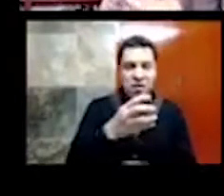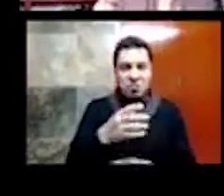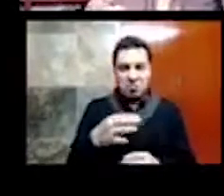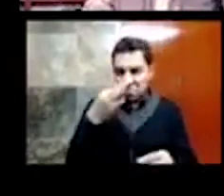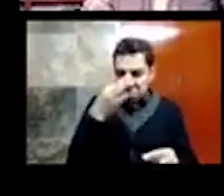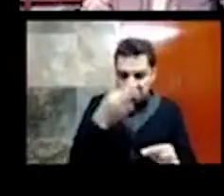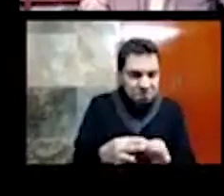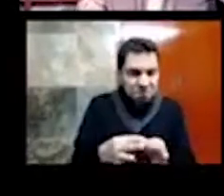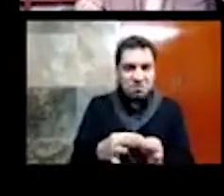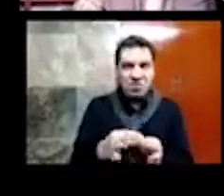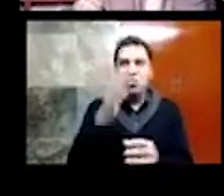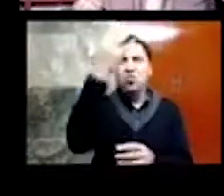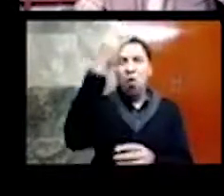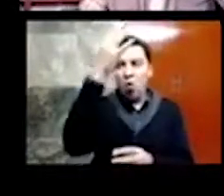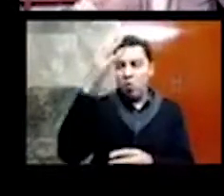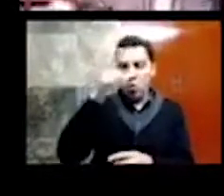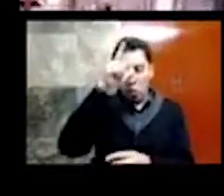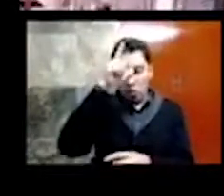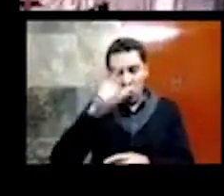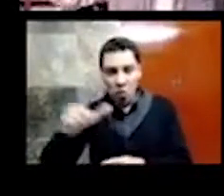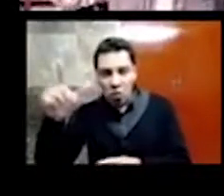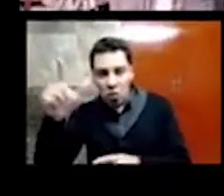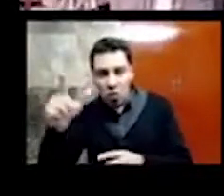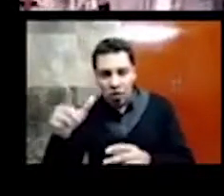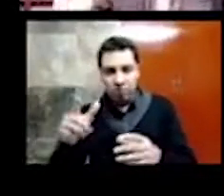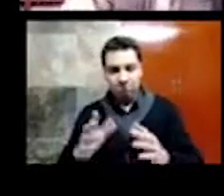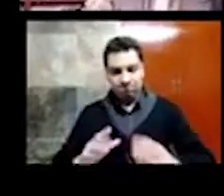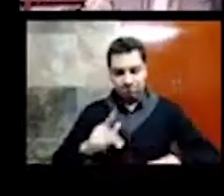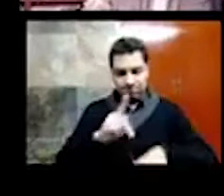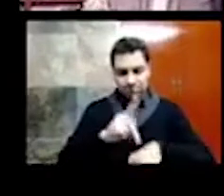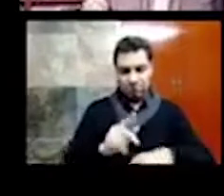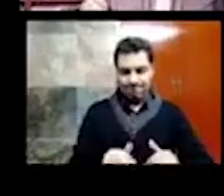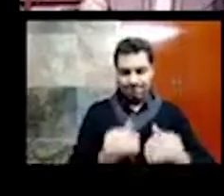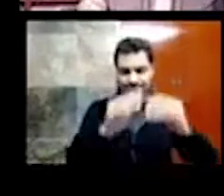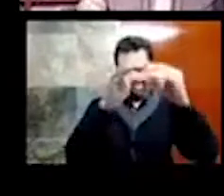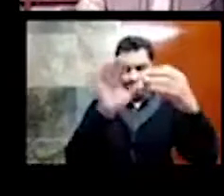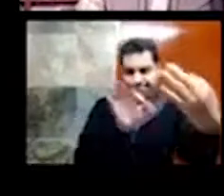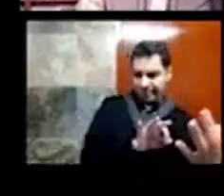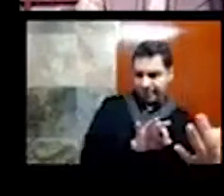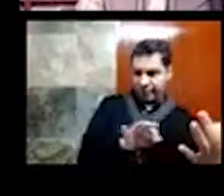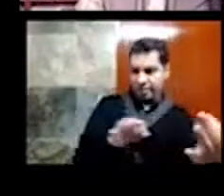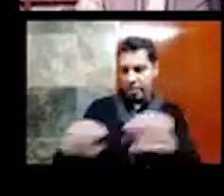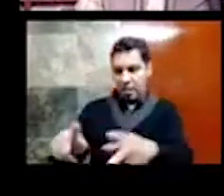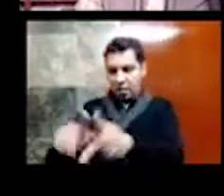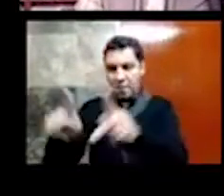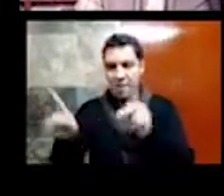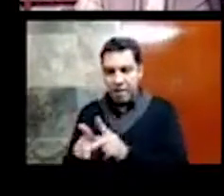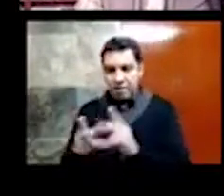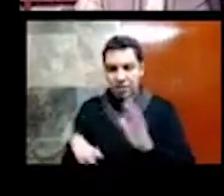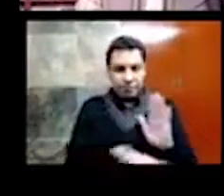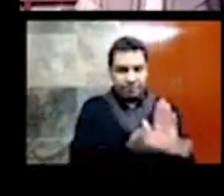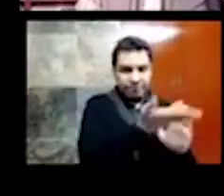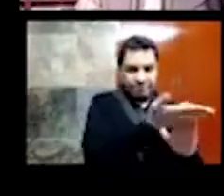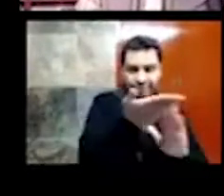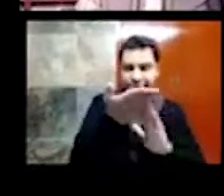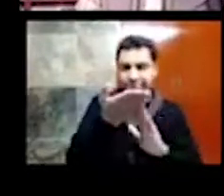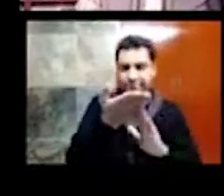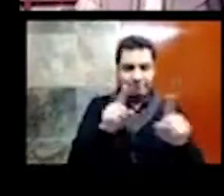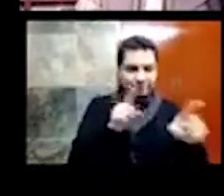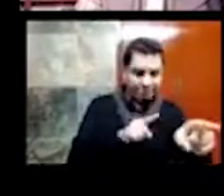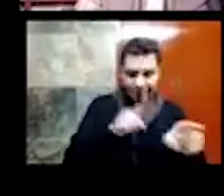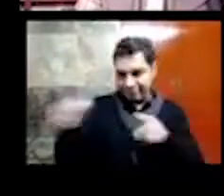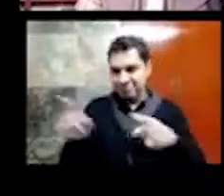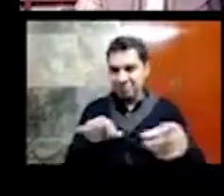del sol en los extremos solsticiales para hablarnos de los momentos de la agricultura y de las fiestas a